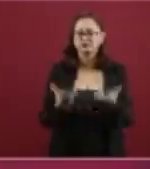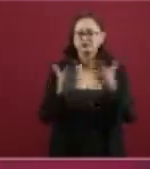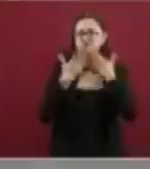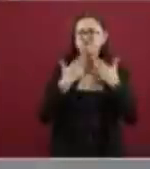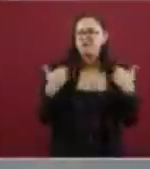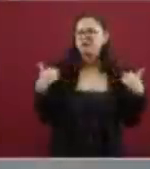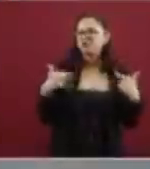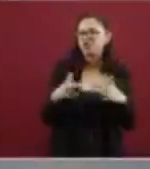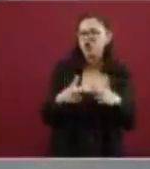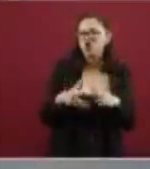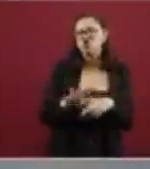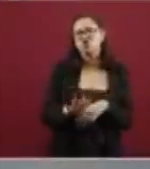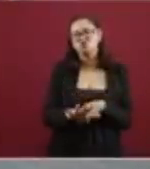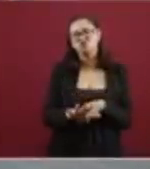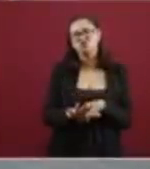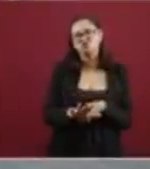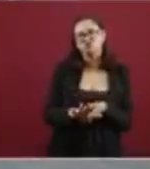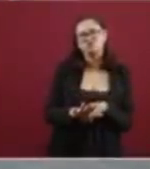estudiantes